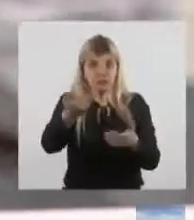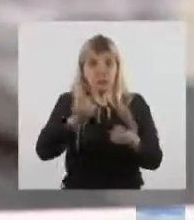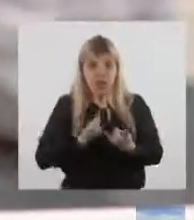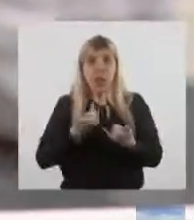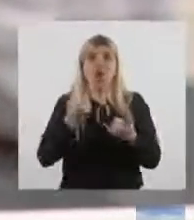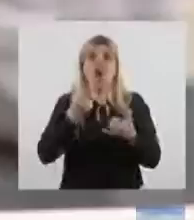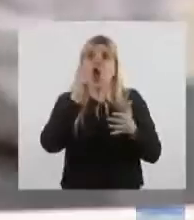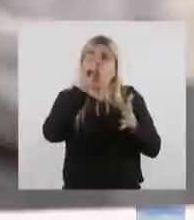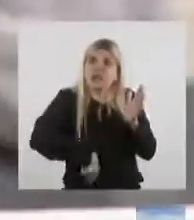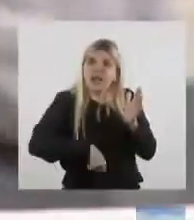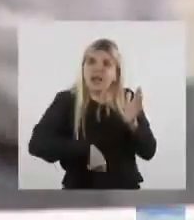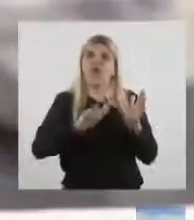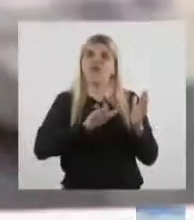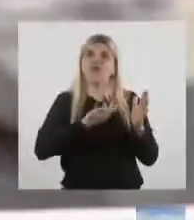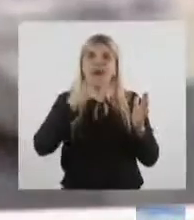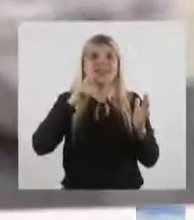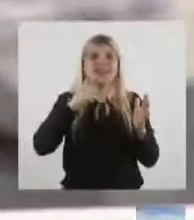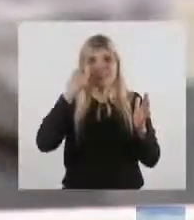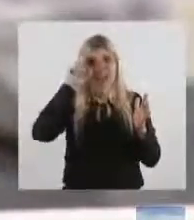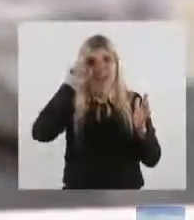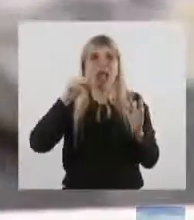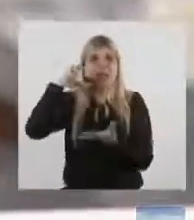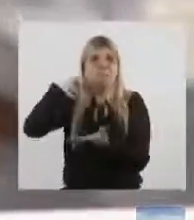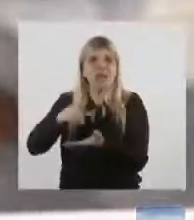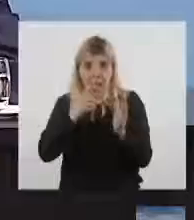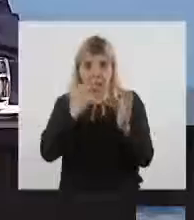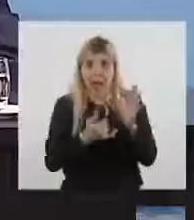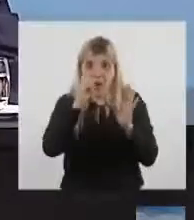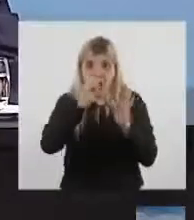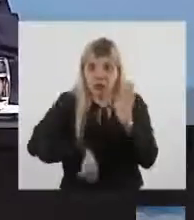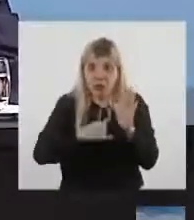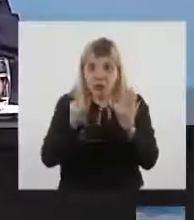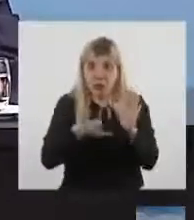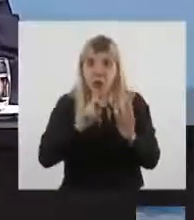contrato con la empresa a facer gracias